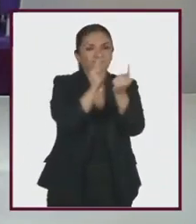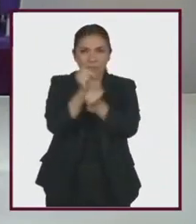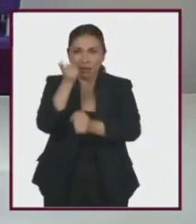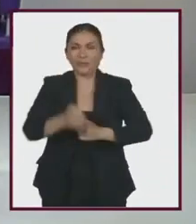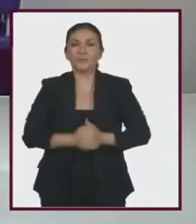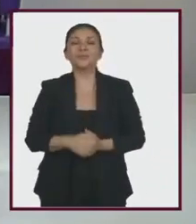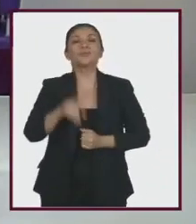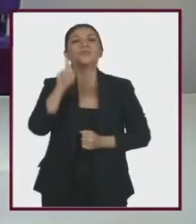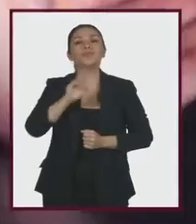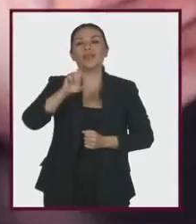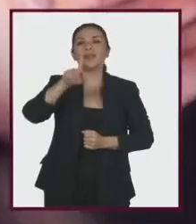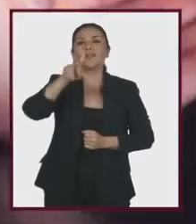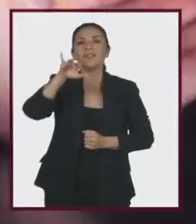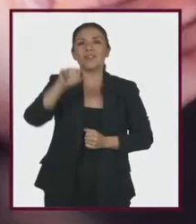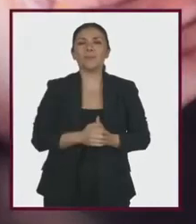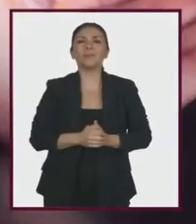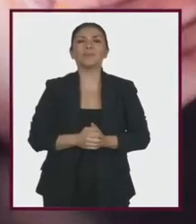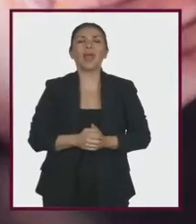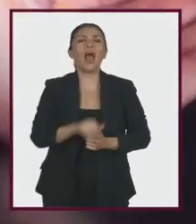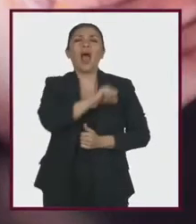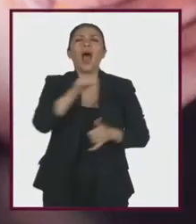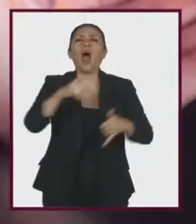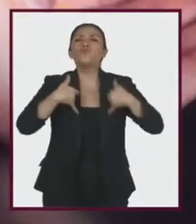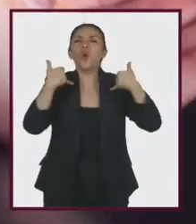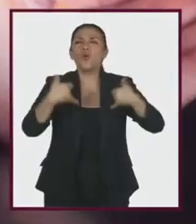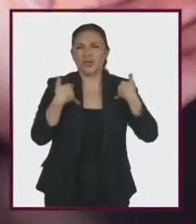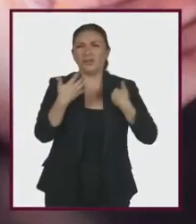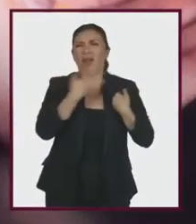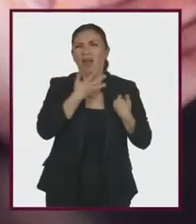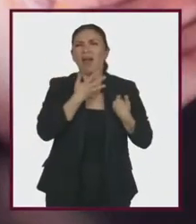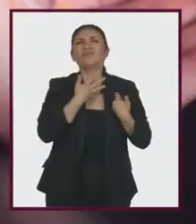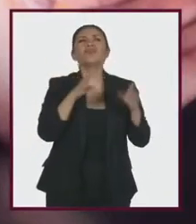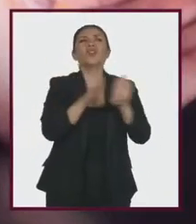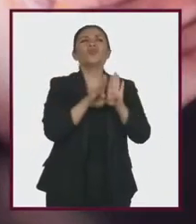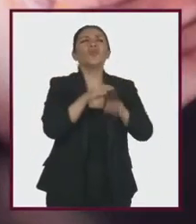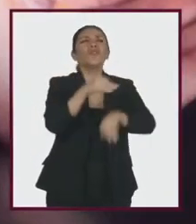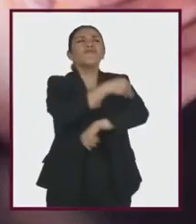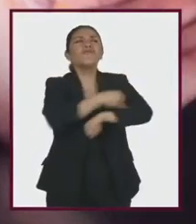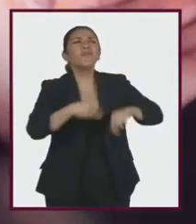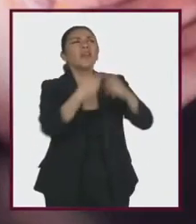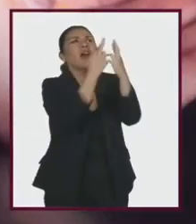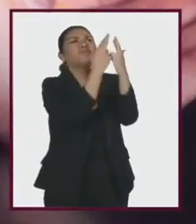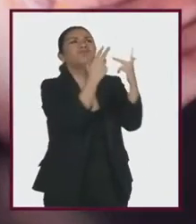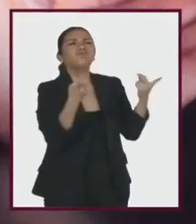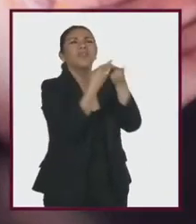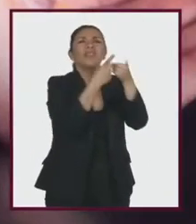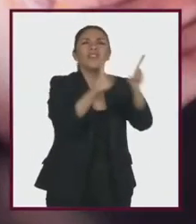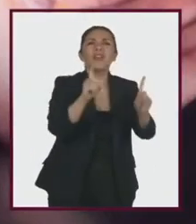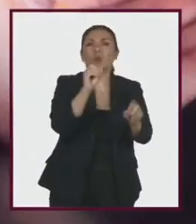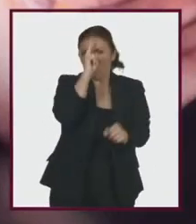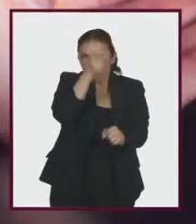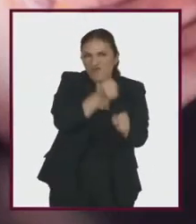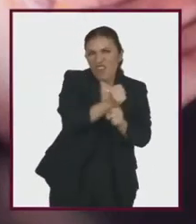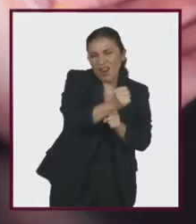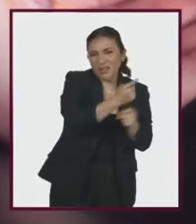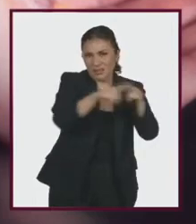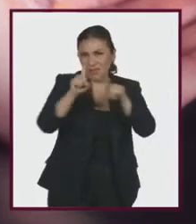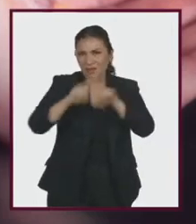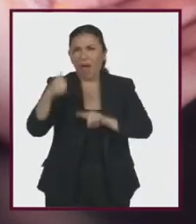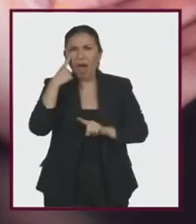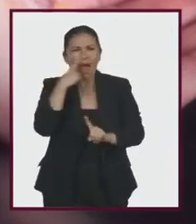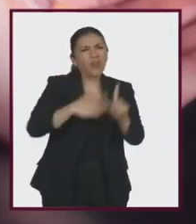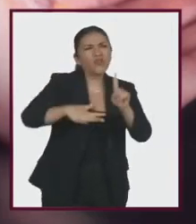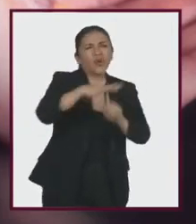Elvia García, en el caso de chicos que se enfrentan a situaciones de desintegración familiar y violencia familiar, que viven en